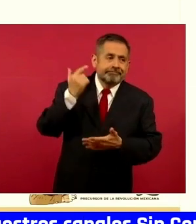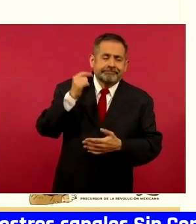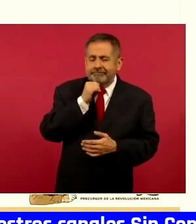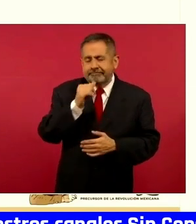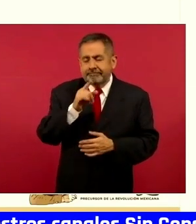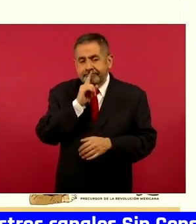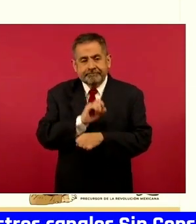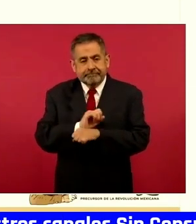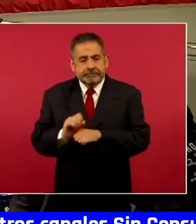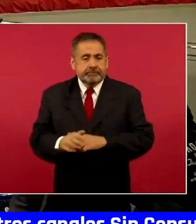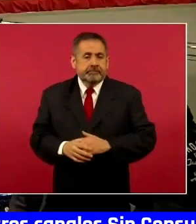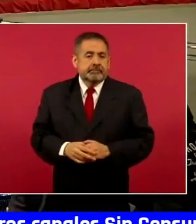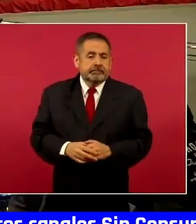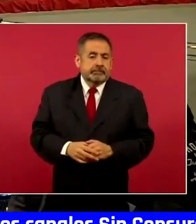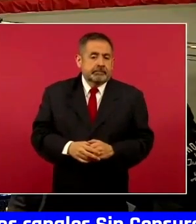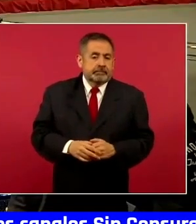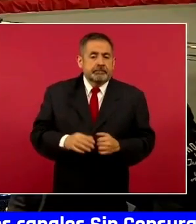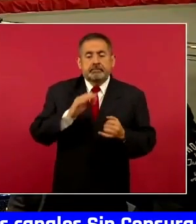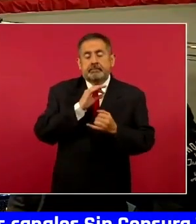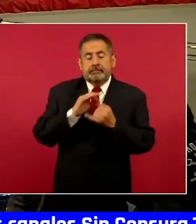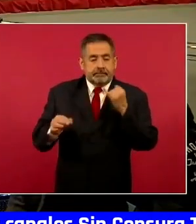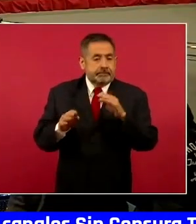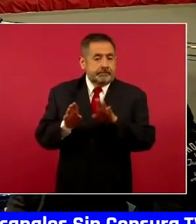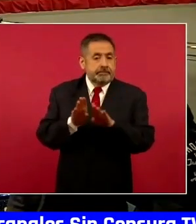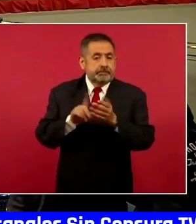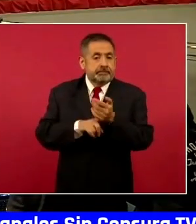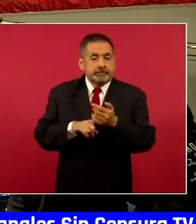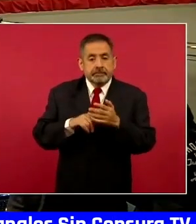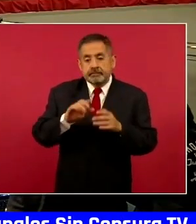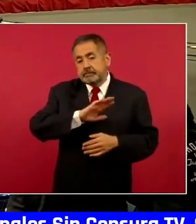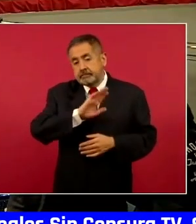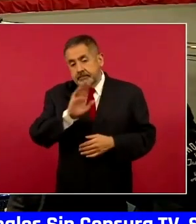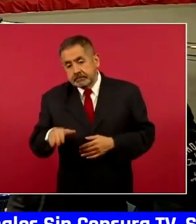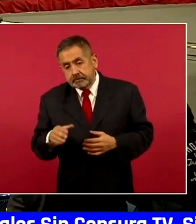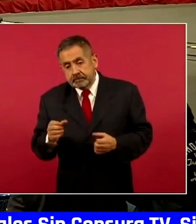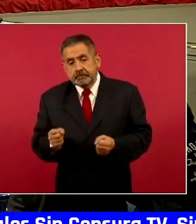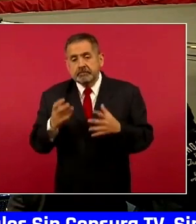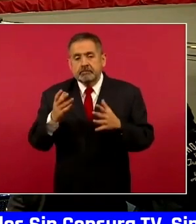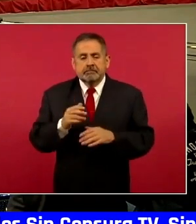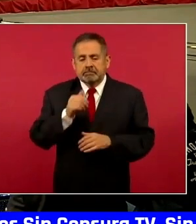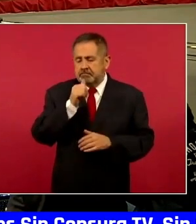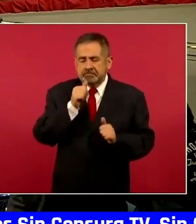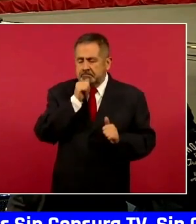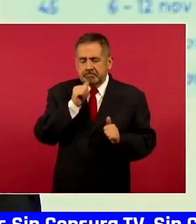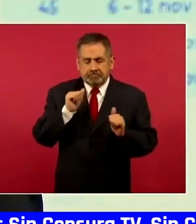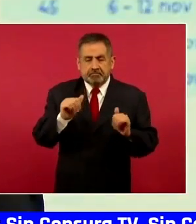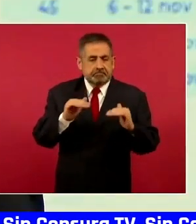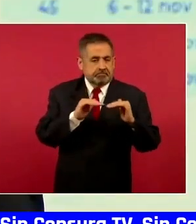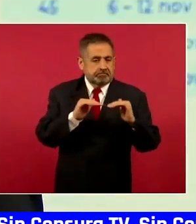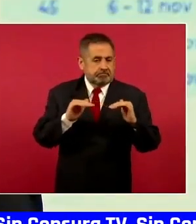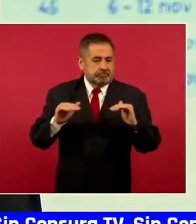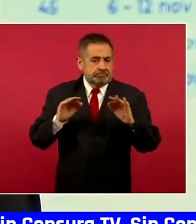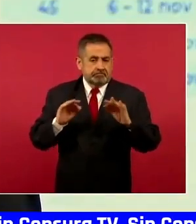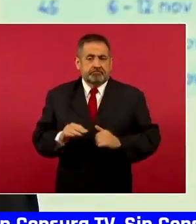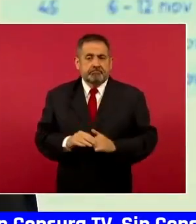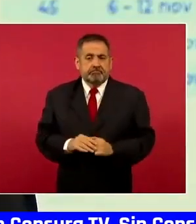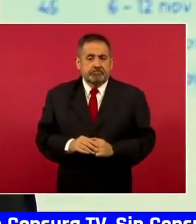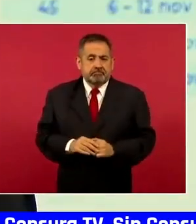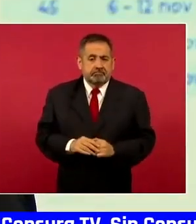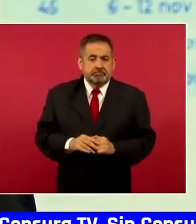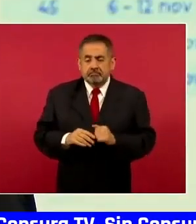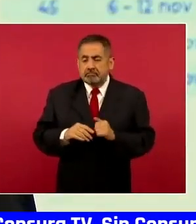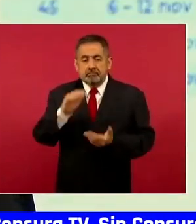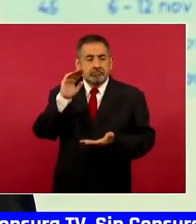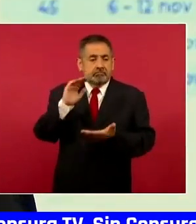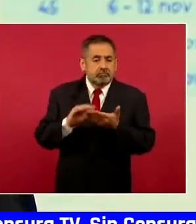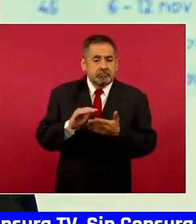enfermos. Y finalmente, la mortalidad se ha mantenido todavía estable. Tenemos cifras